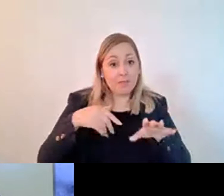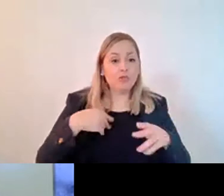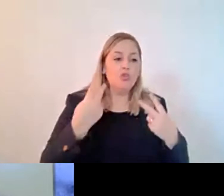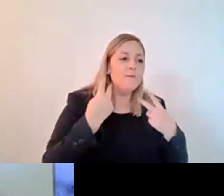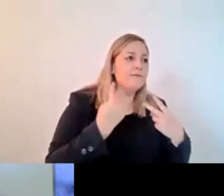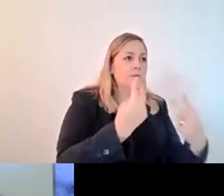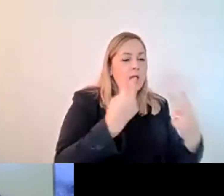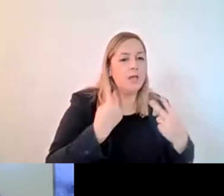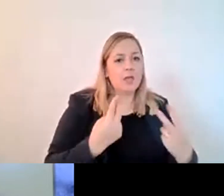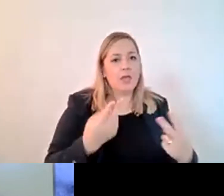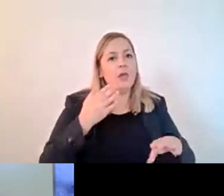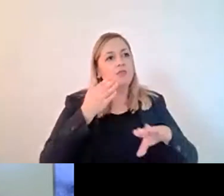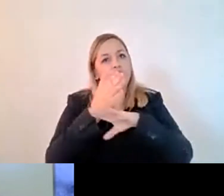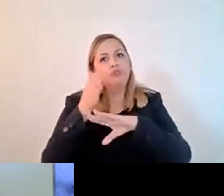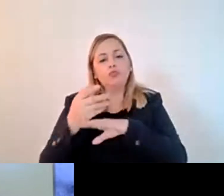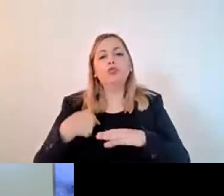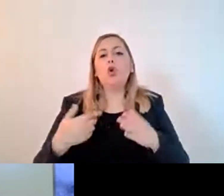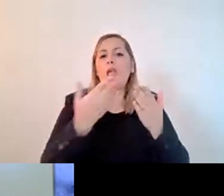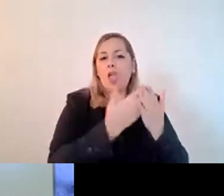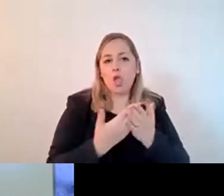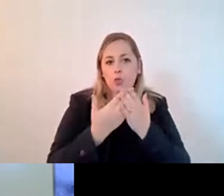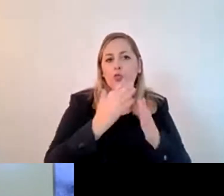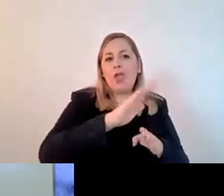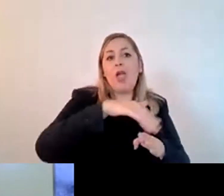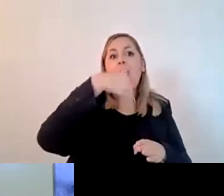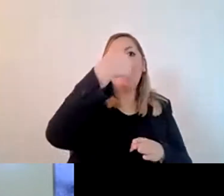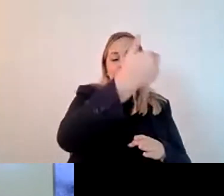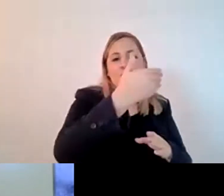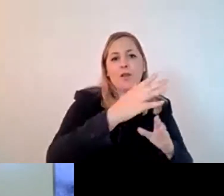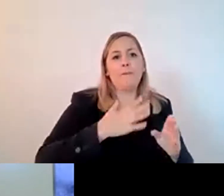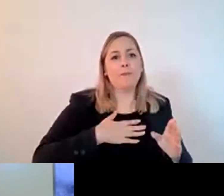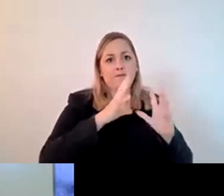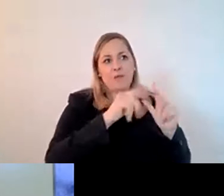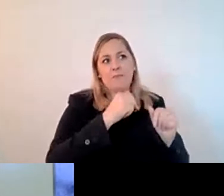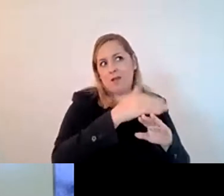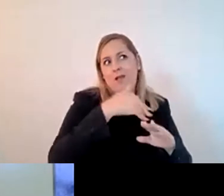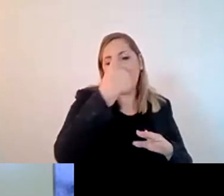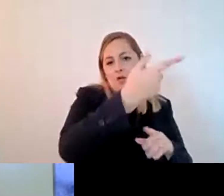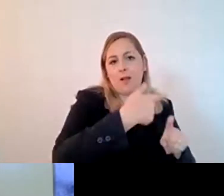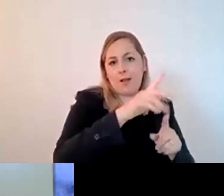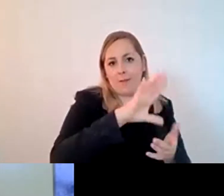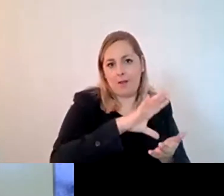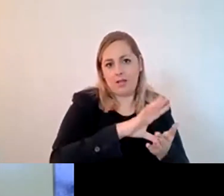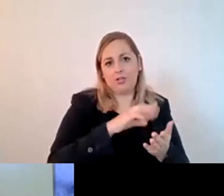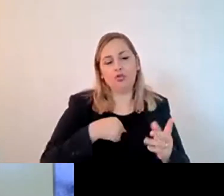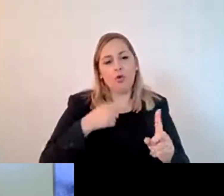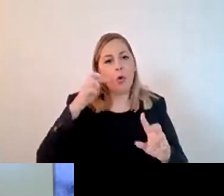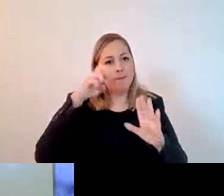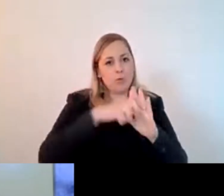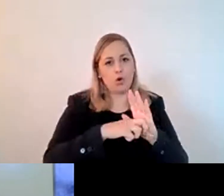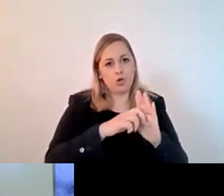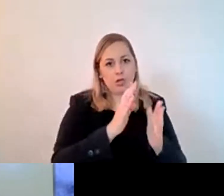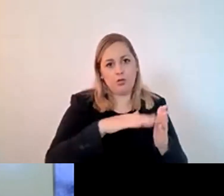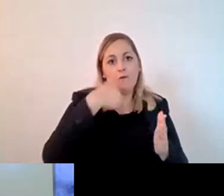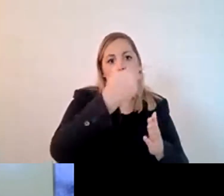digo, yo me formé afuera con familia y mi familia se quedó afuera. Entonces yo tengo proyectos fuera y